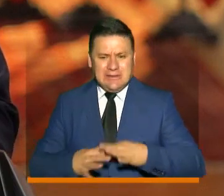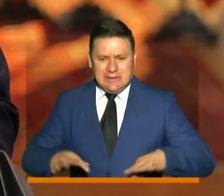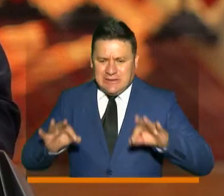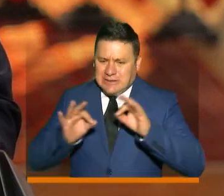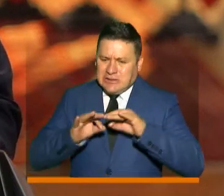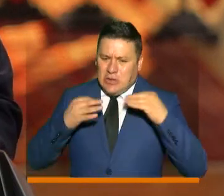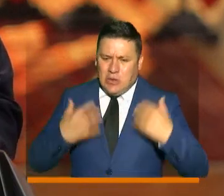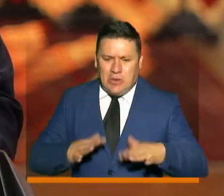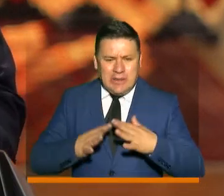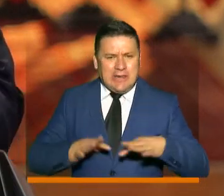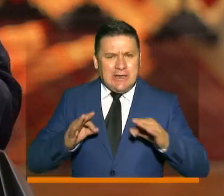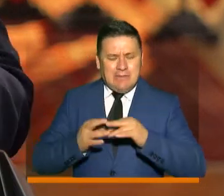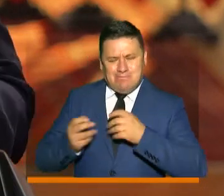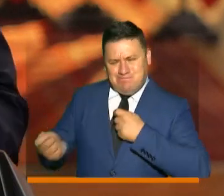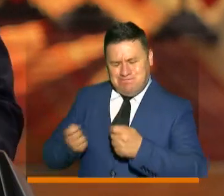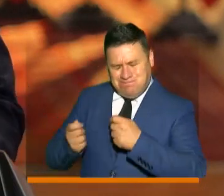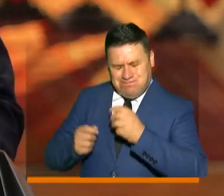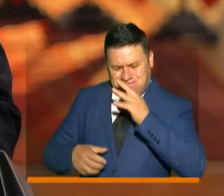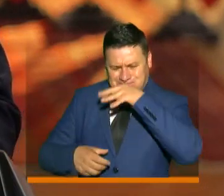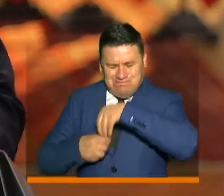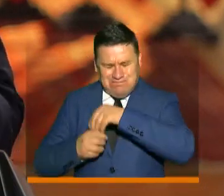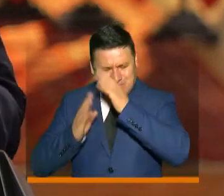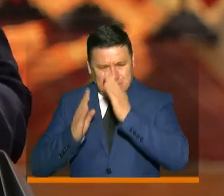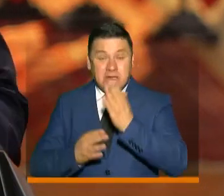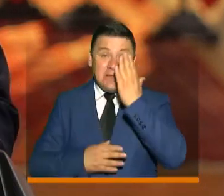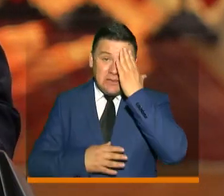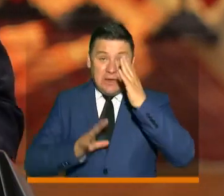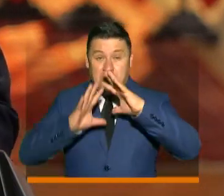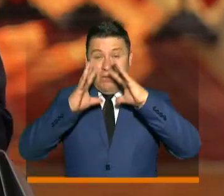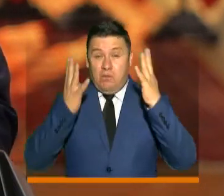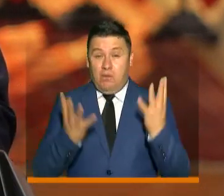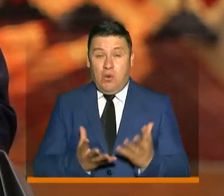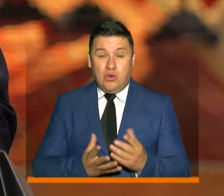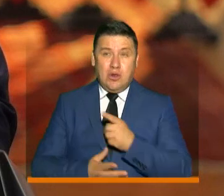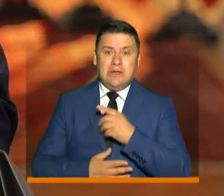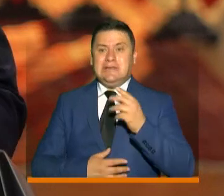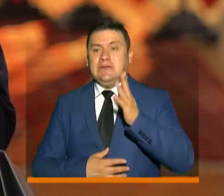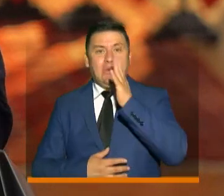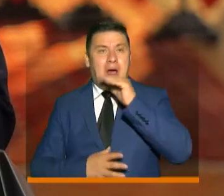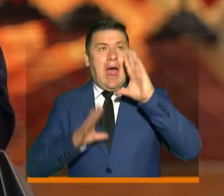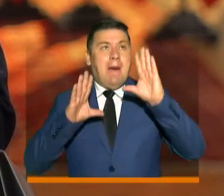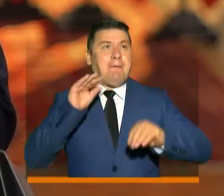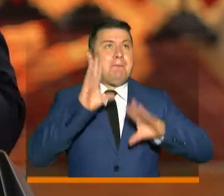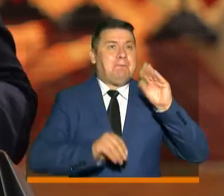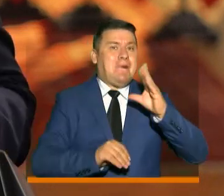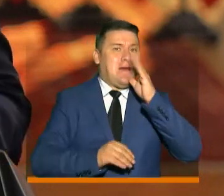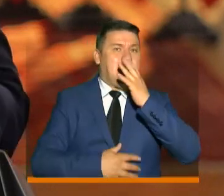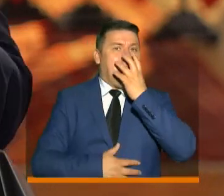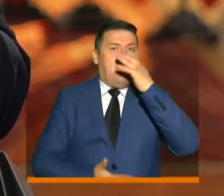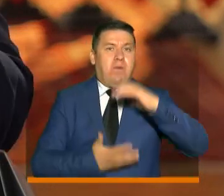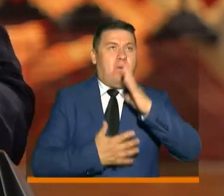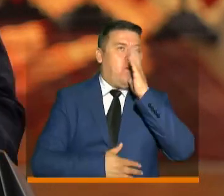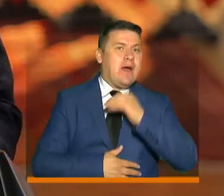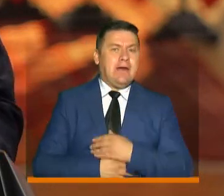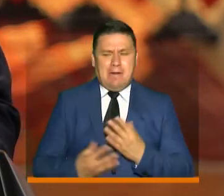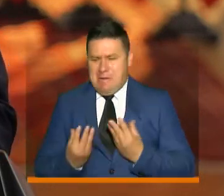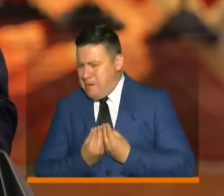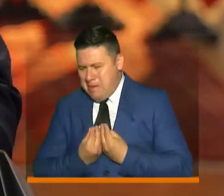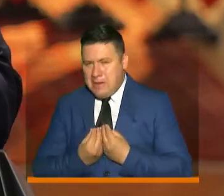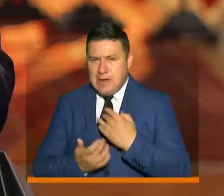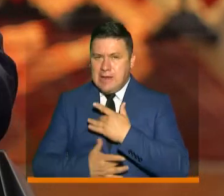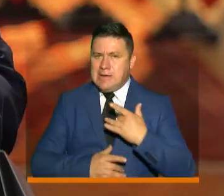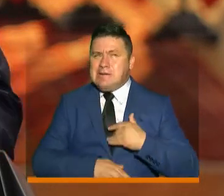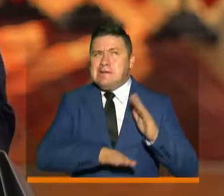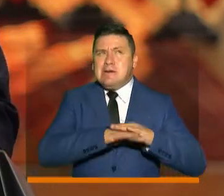prioridad en medio de una tremenda escasez global de ventiladores logramos en equipo con el sistema de